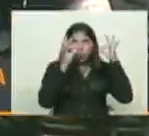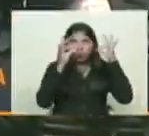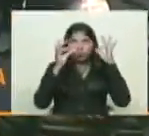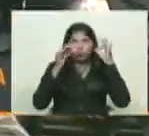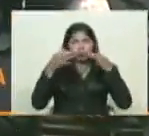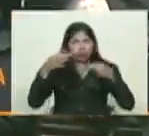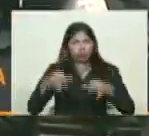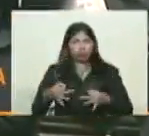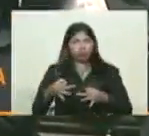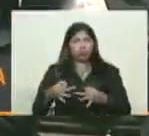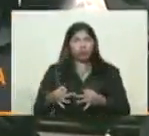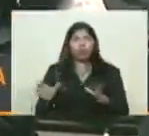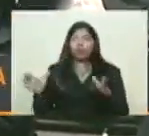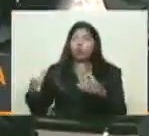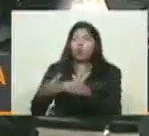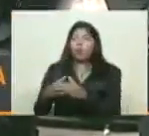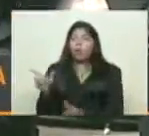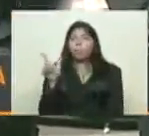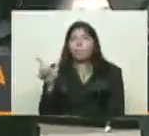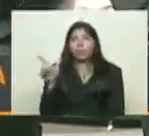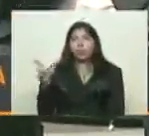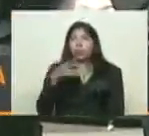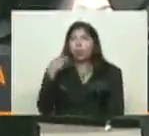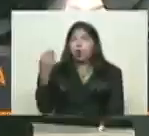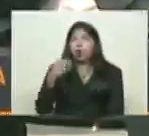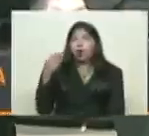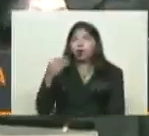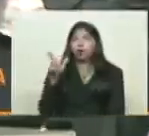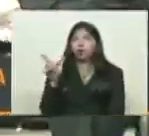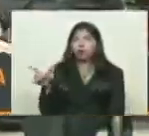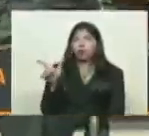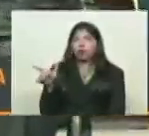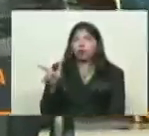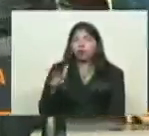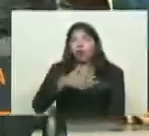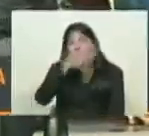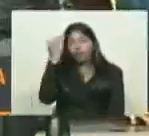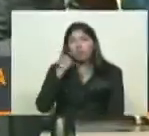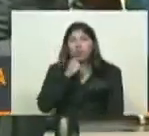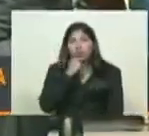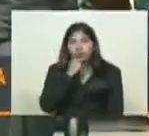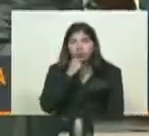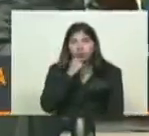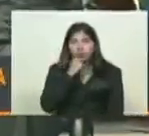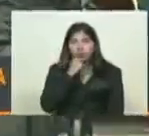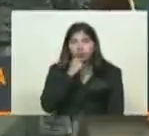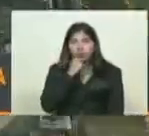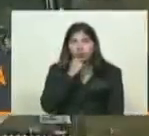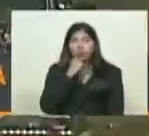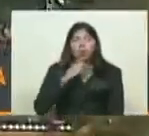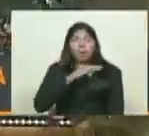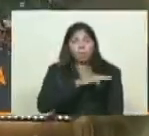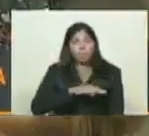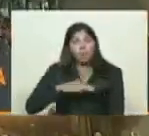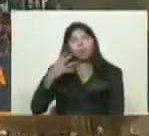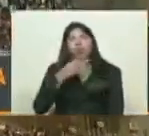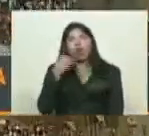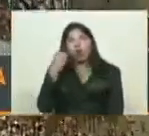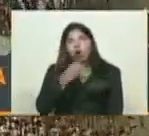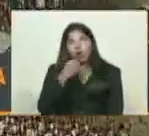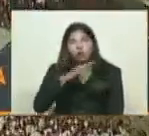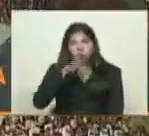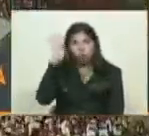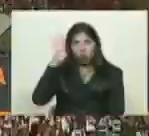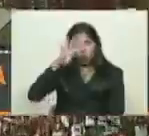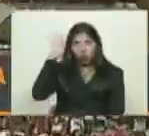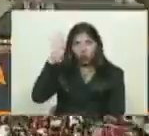La juventud del Partido Socialista Unido de Venezuela, el Frente Francisco de Miranda, la misión Jóvenes de la Patria Robert